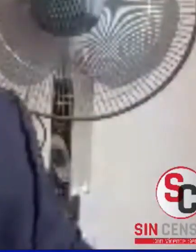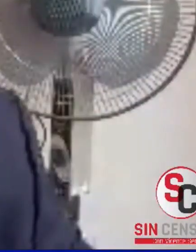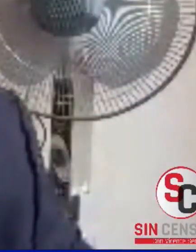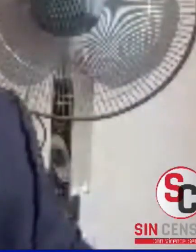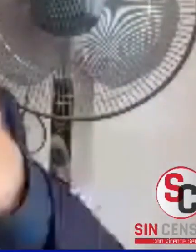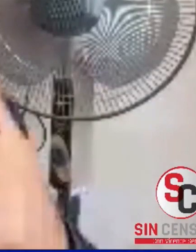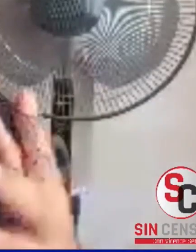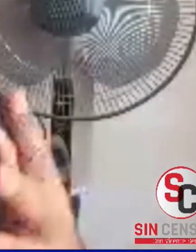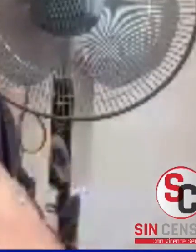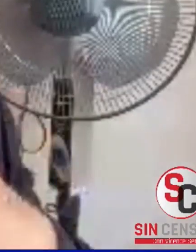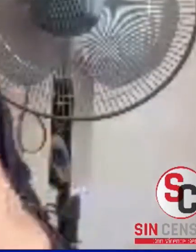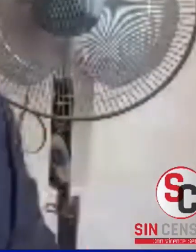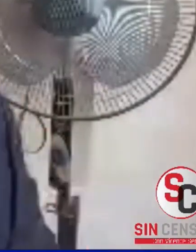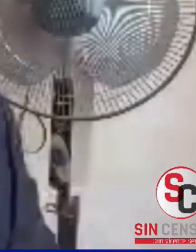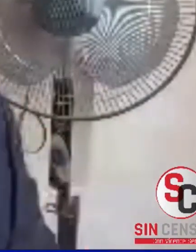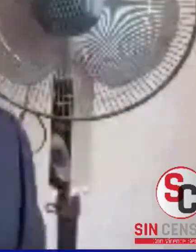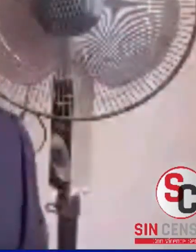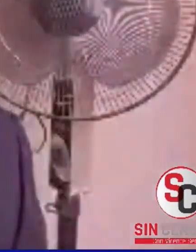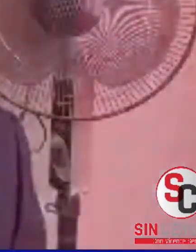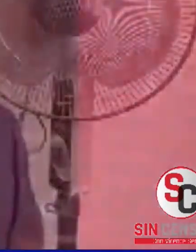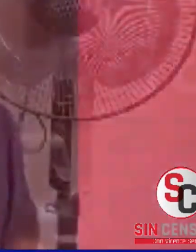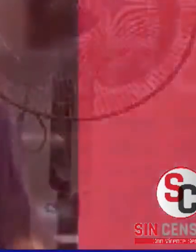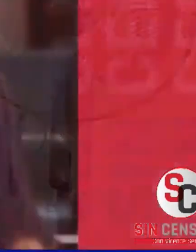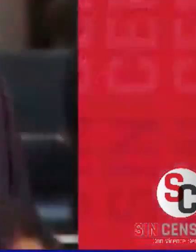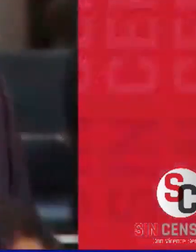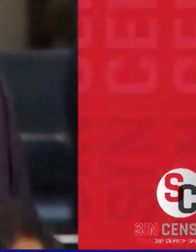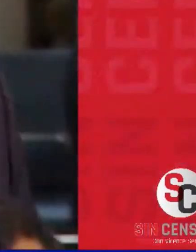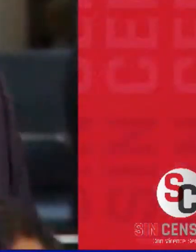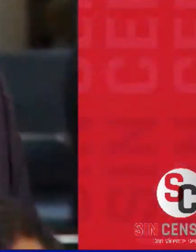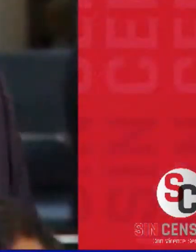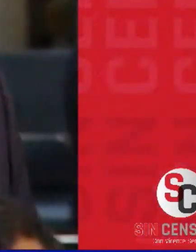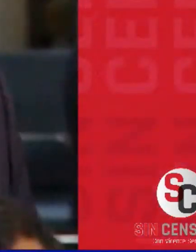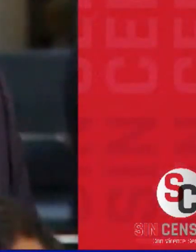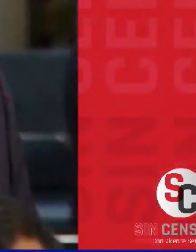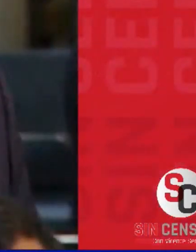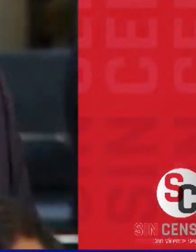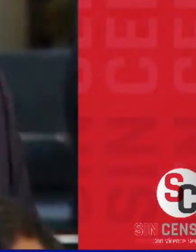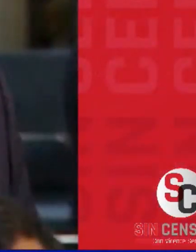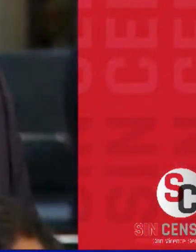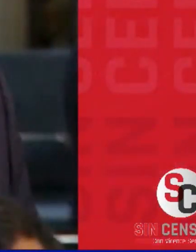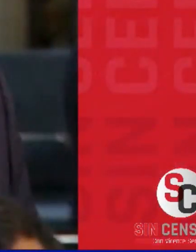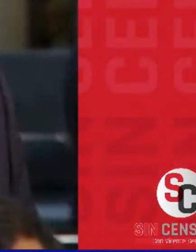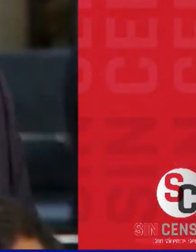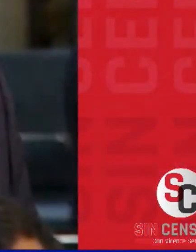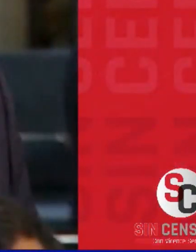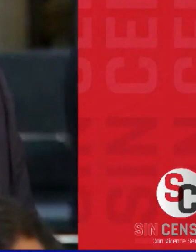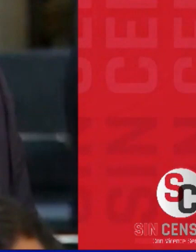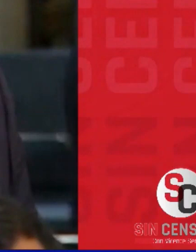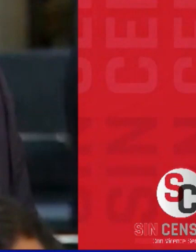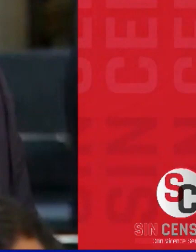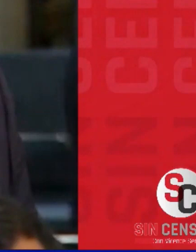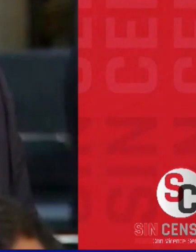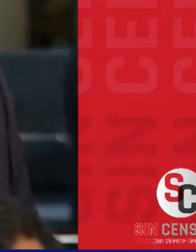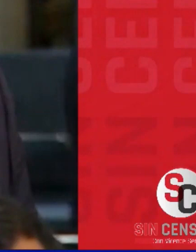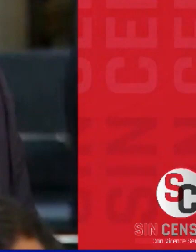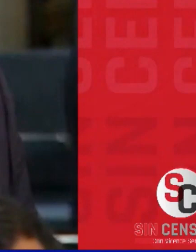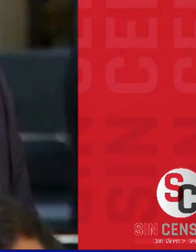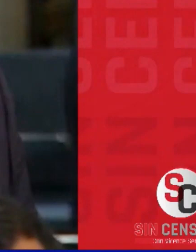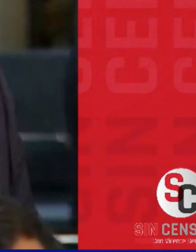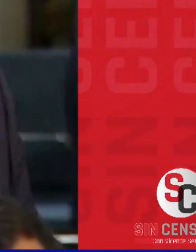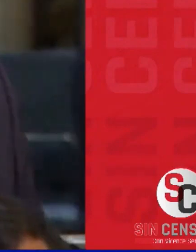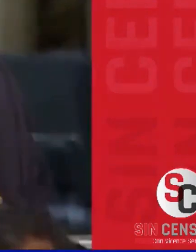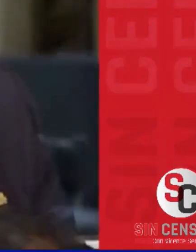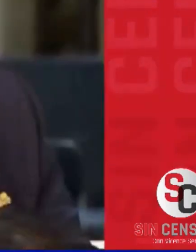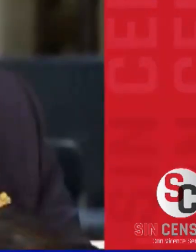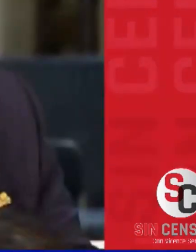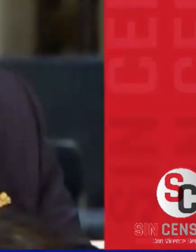el miércoles que le hice el planteamiento sobre el tema migrante rumbo a su cumbre con Joe Biden el próximo